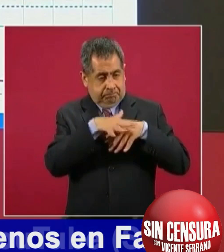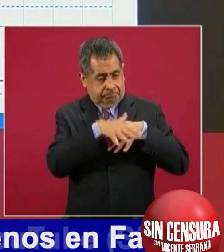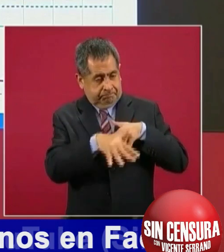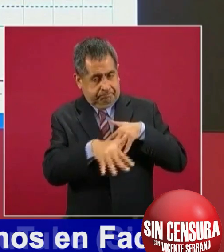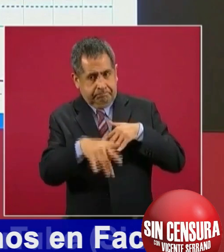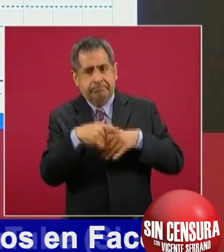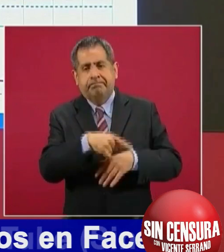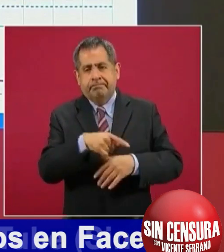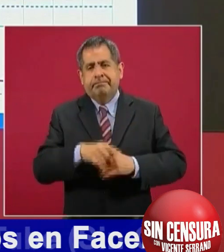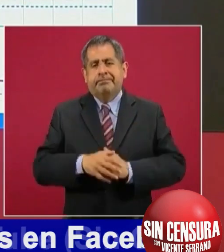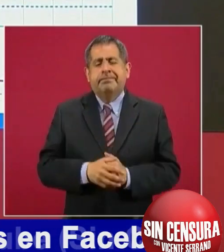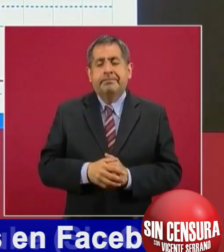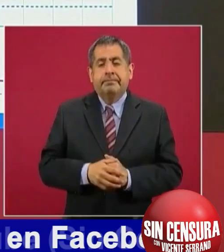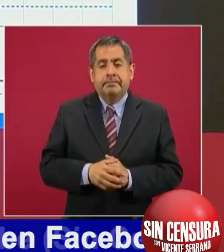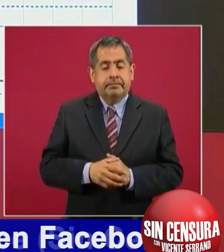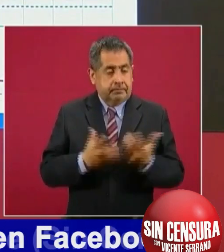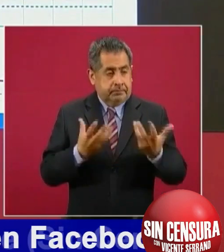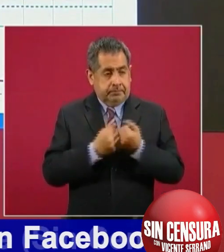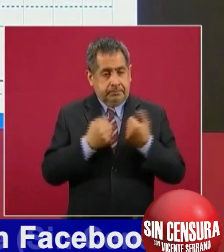Entonces, y se junta con